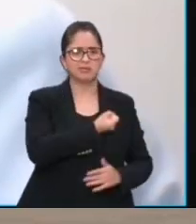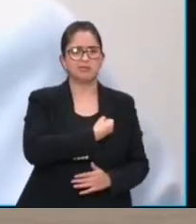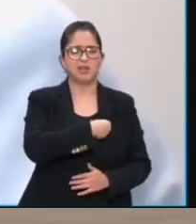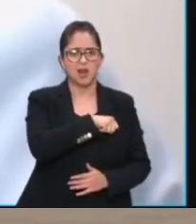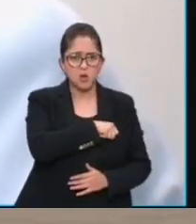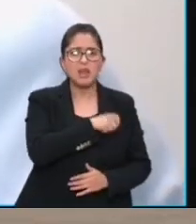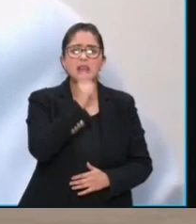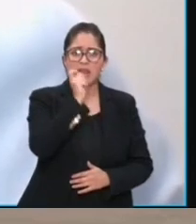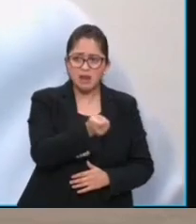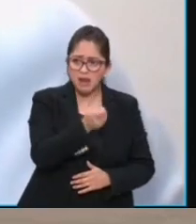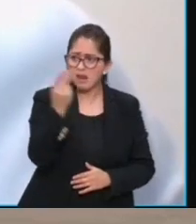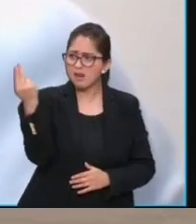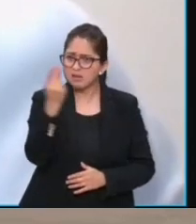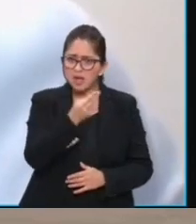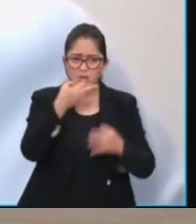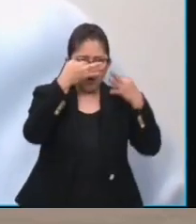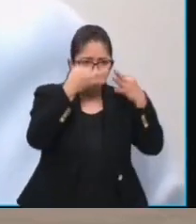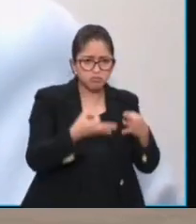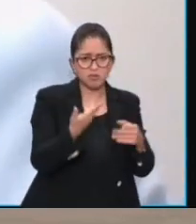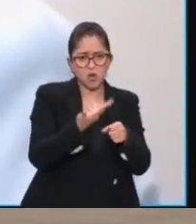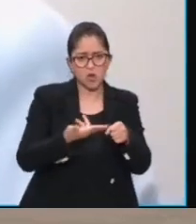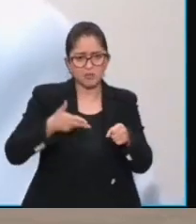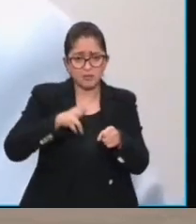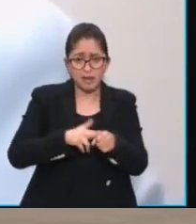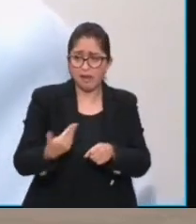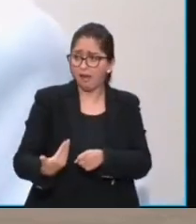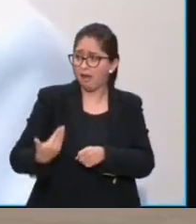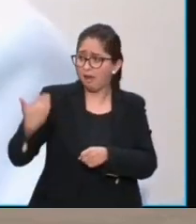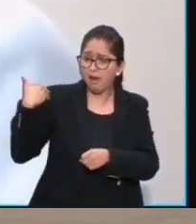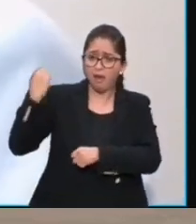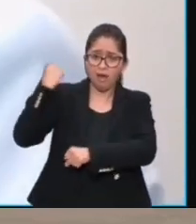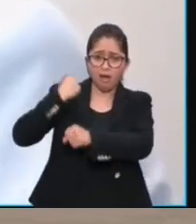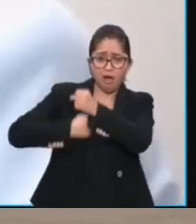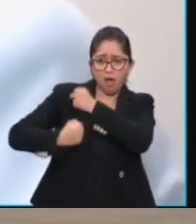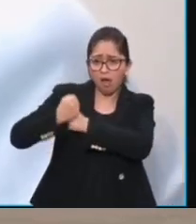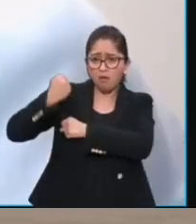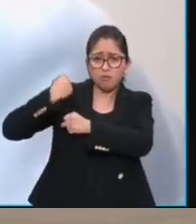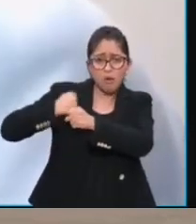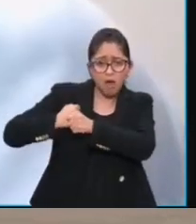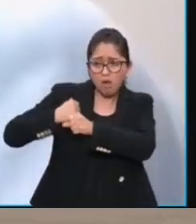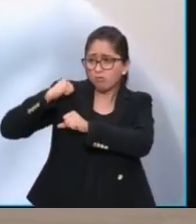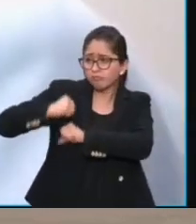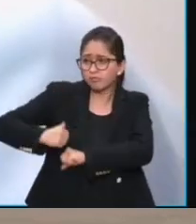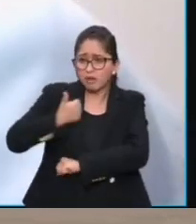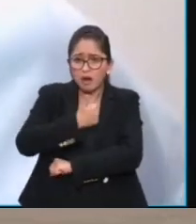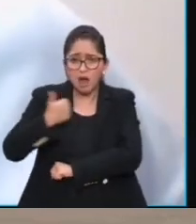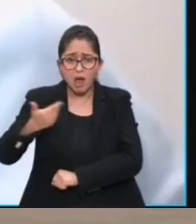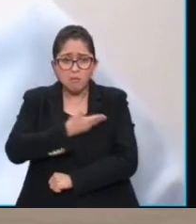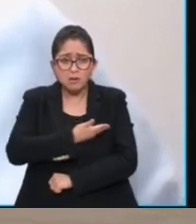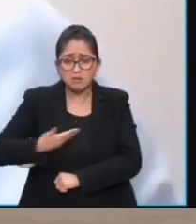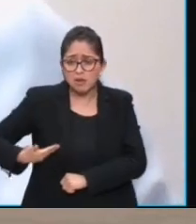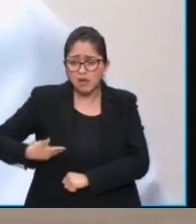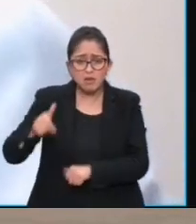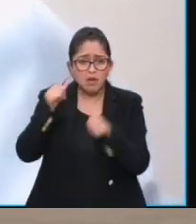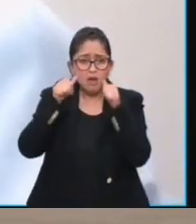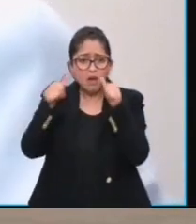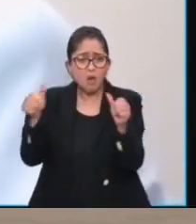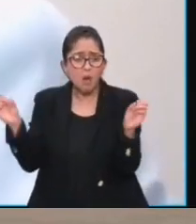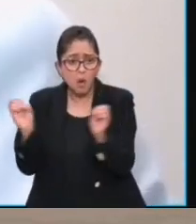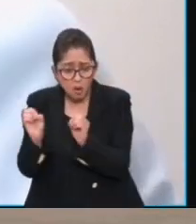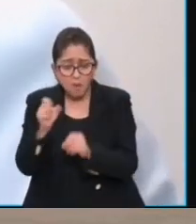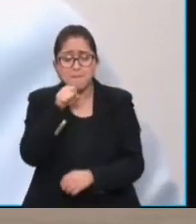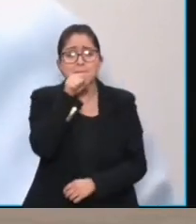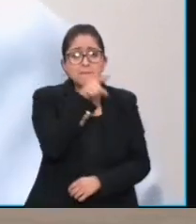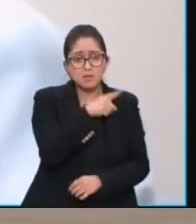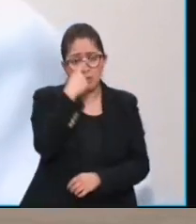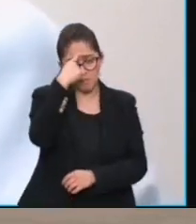dignificación de hospitales, que fue algo abandonado en los sexenios anteriores. Priorizaremos la prevención de enfermedades mediante campañas